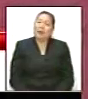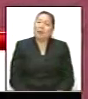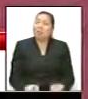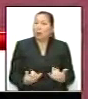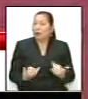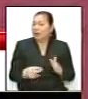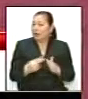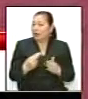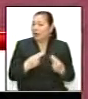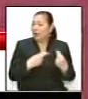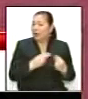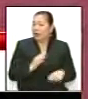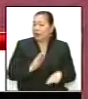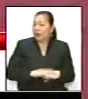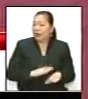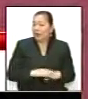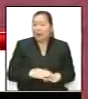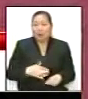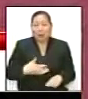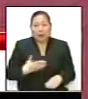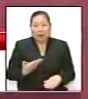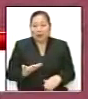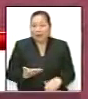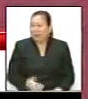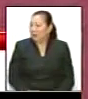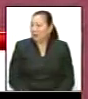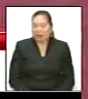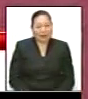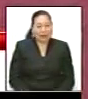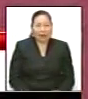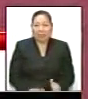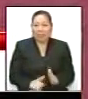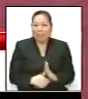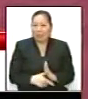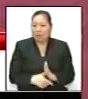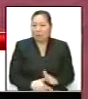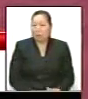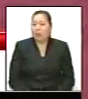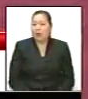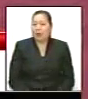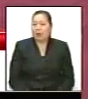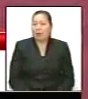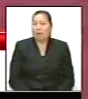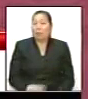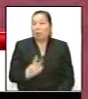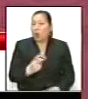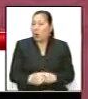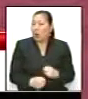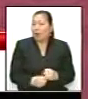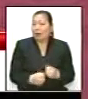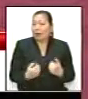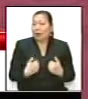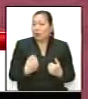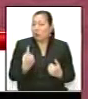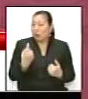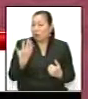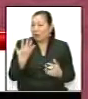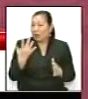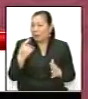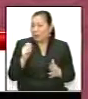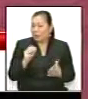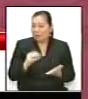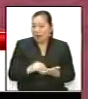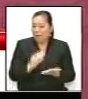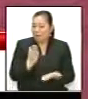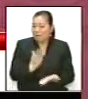acá hay niveles de responsabilidad, no puede ser que después de más de 2 años tengamos un 10% de ejecución y bien